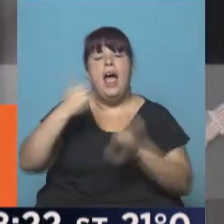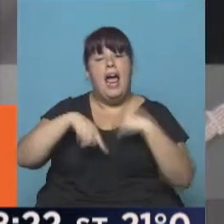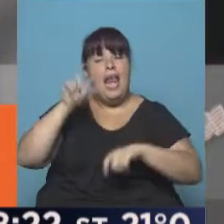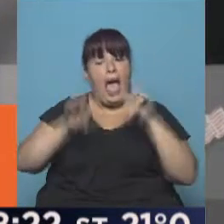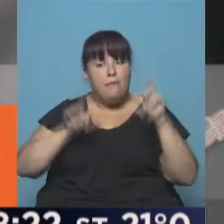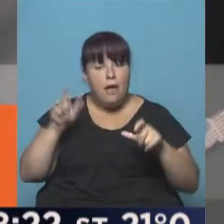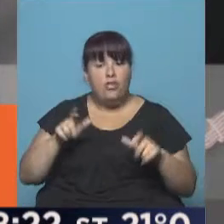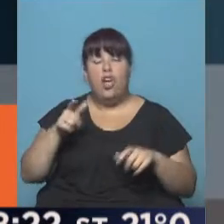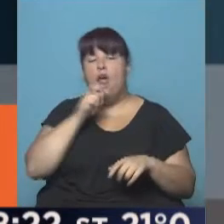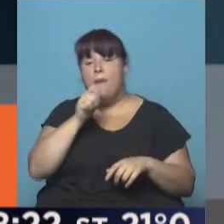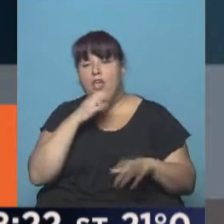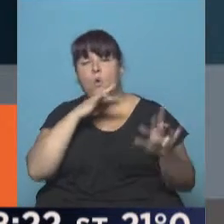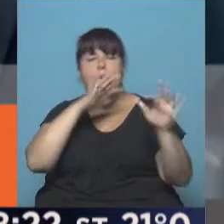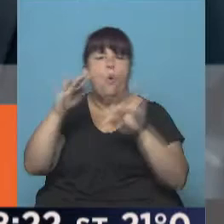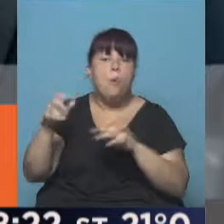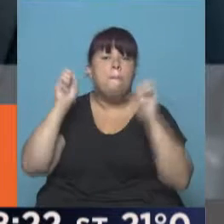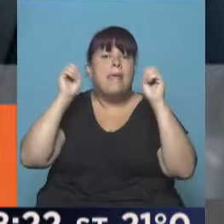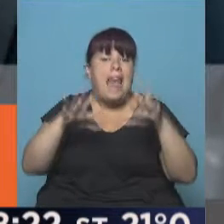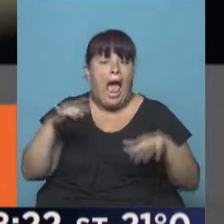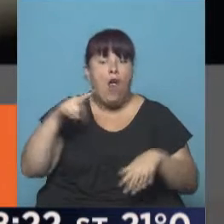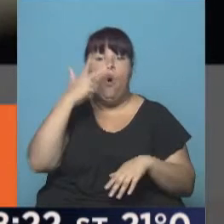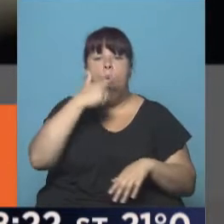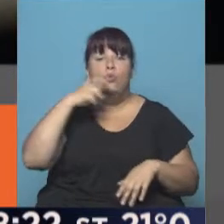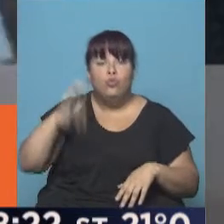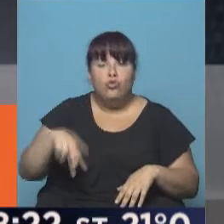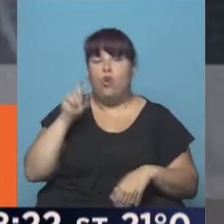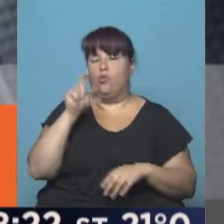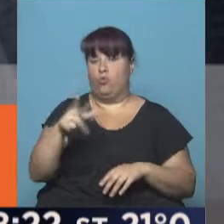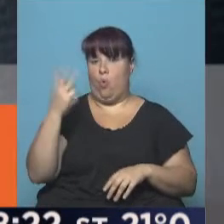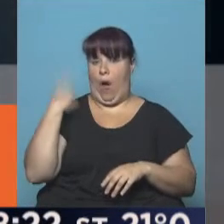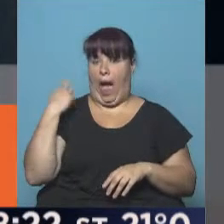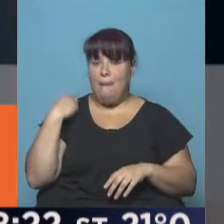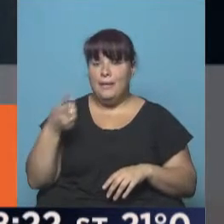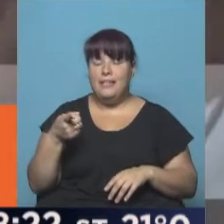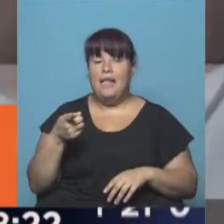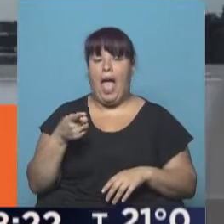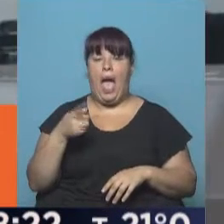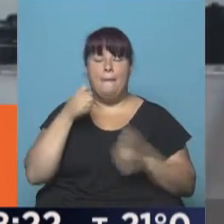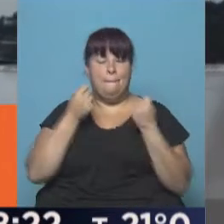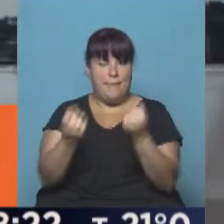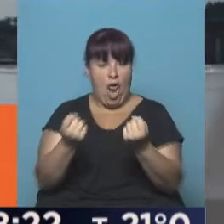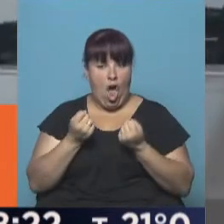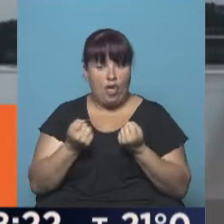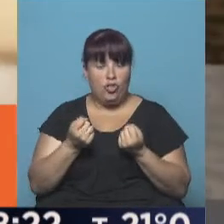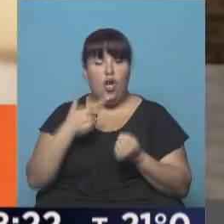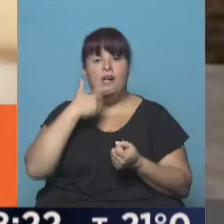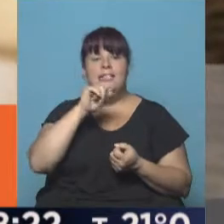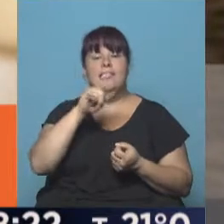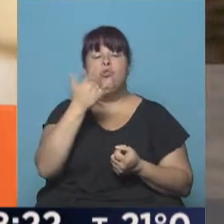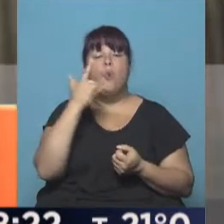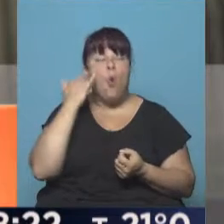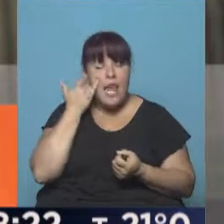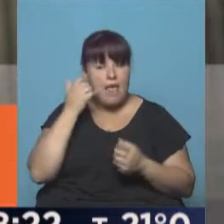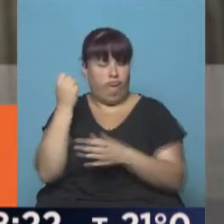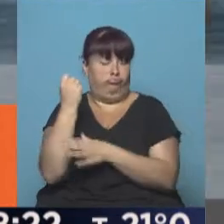gente y la prensa hablaban del milagro del Hudson y de su capitán, el piloto, como un héroe,